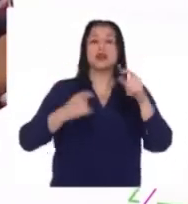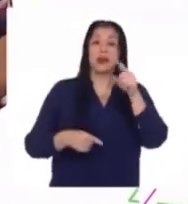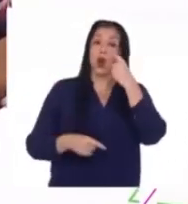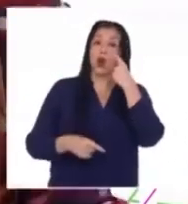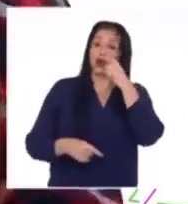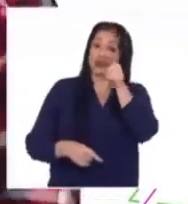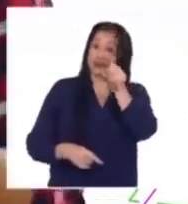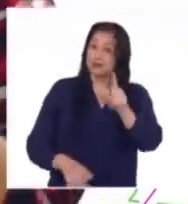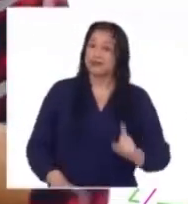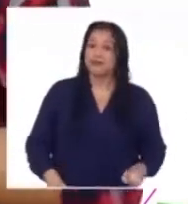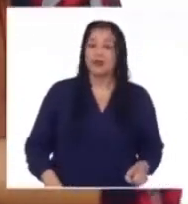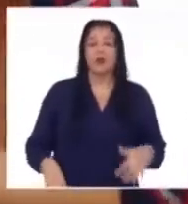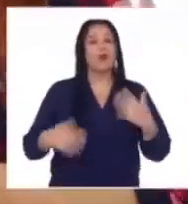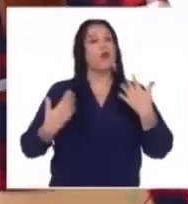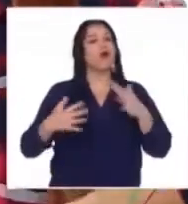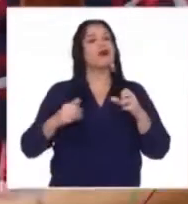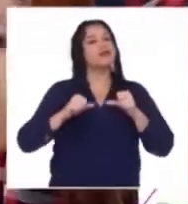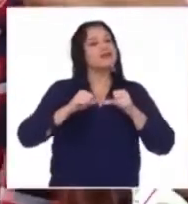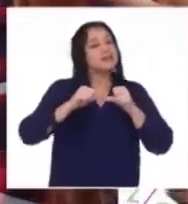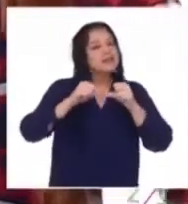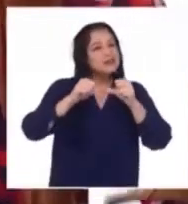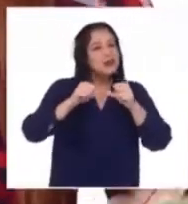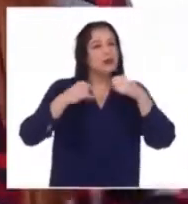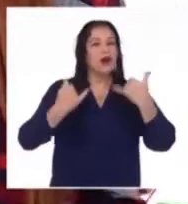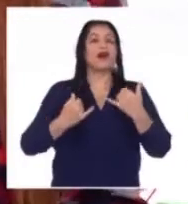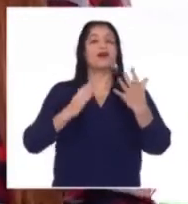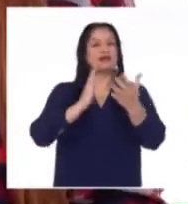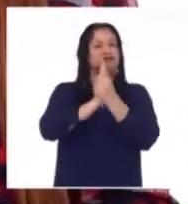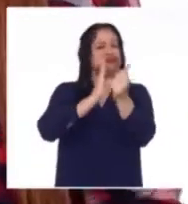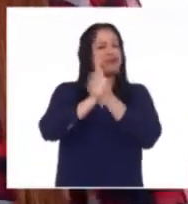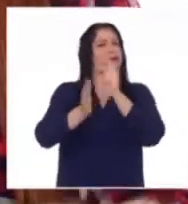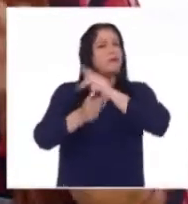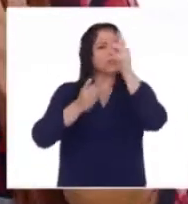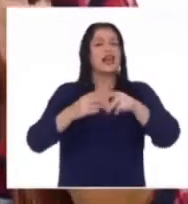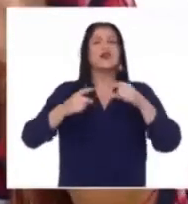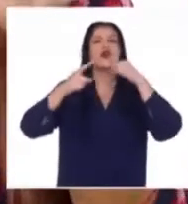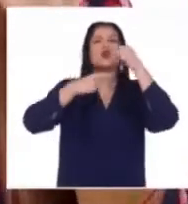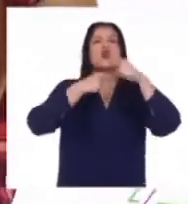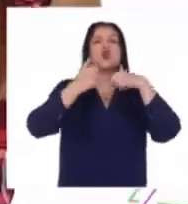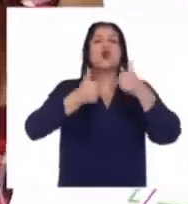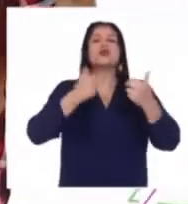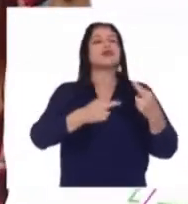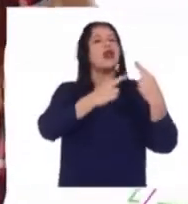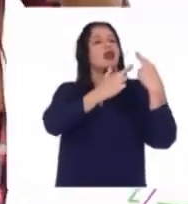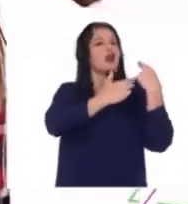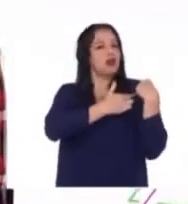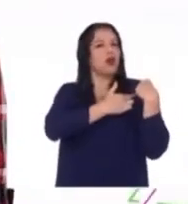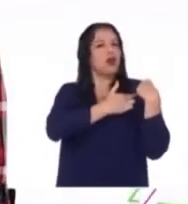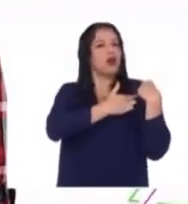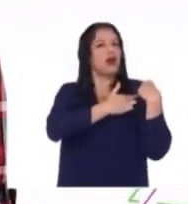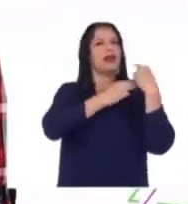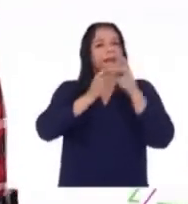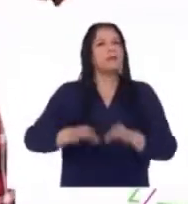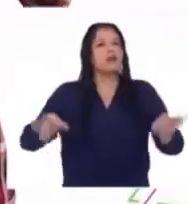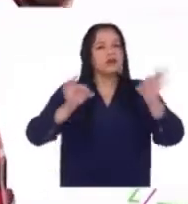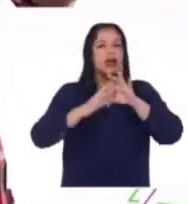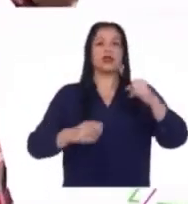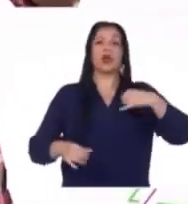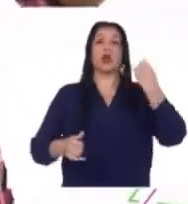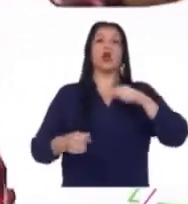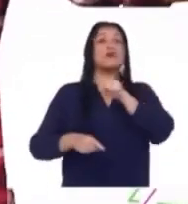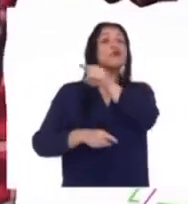Increíble. Sigamos entonces con nuestro experto, que ahora nos comentará sobre el rol fundamental que cumplen los jóvenes,